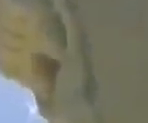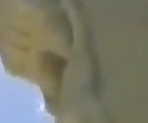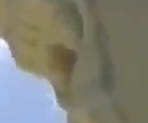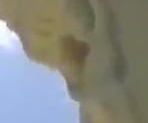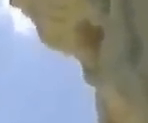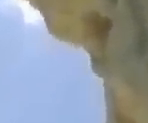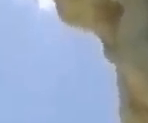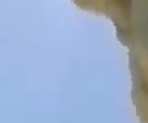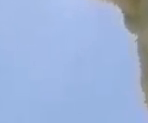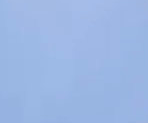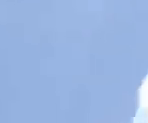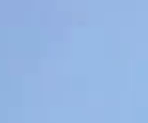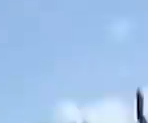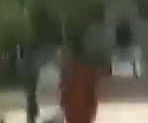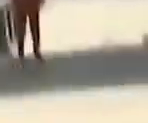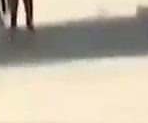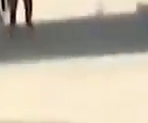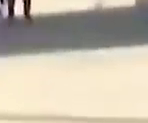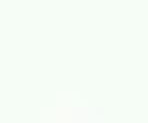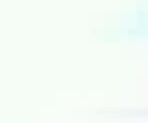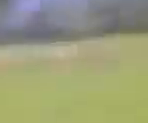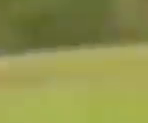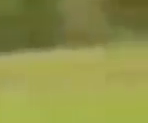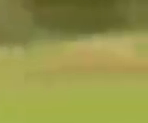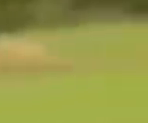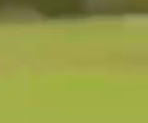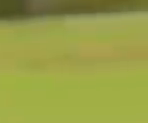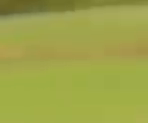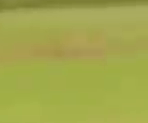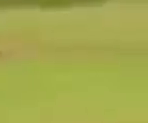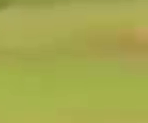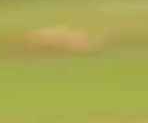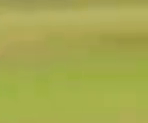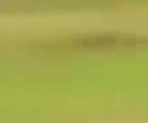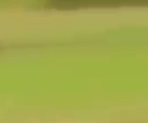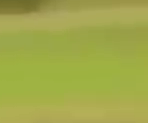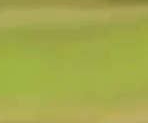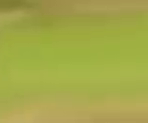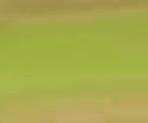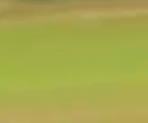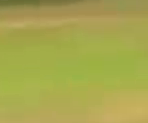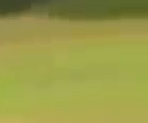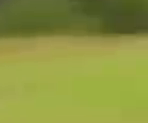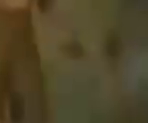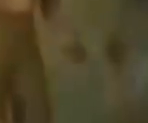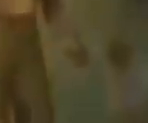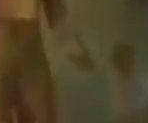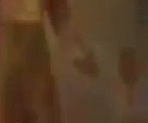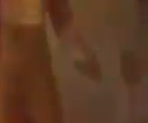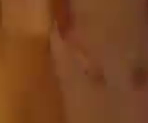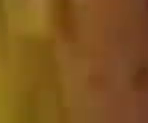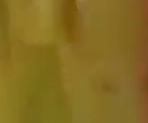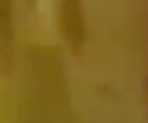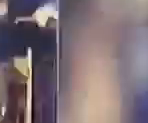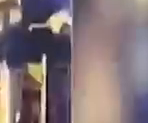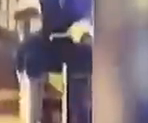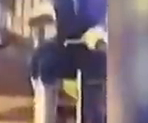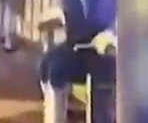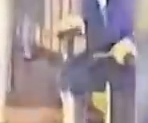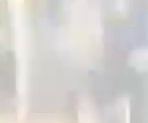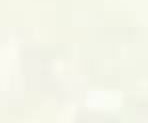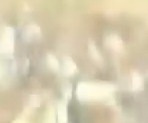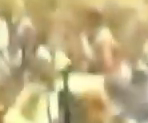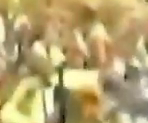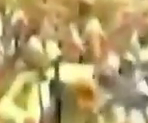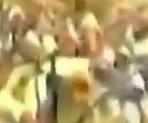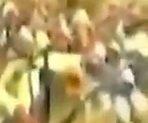Con la victoria de Carabobo aún palpitando en los corazones patriotas, el libertador Simón Bolívar es juramentado como